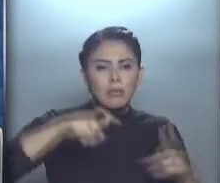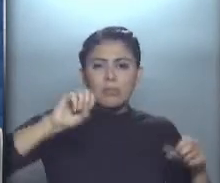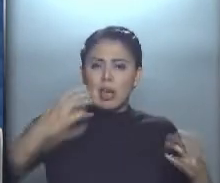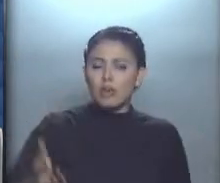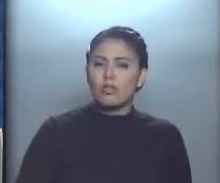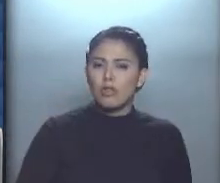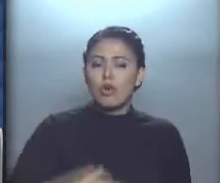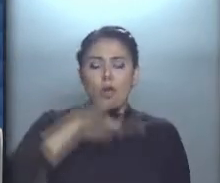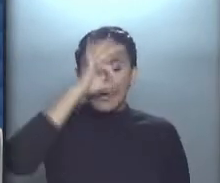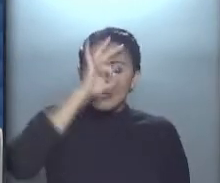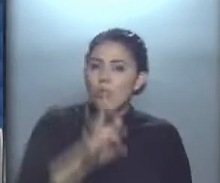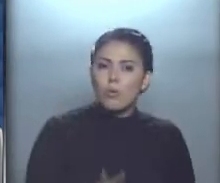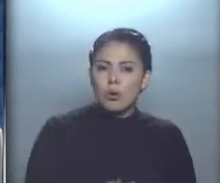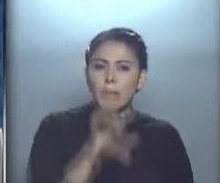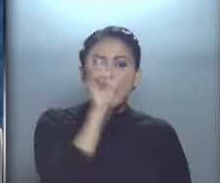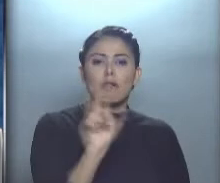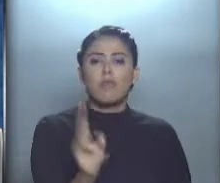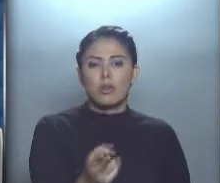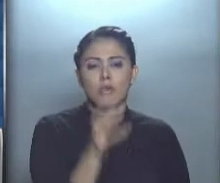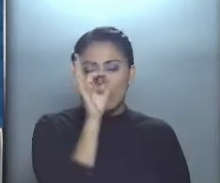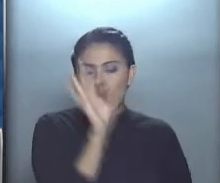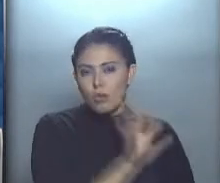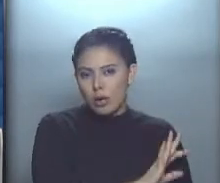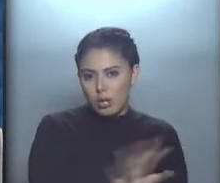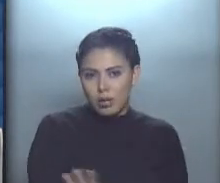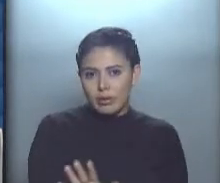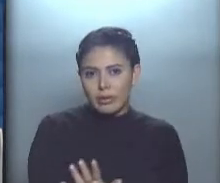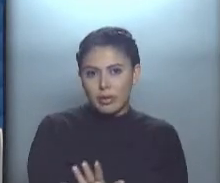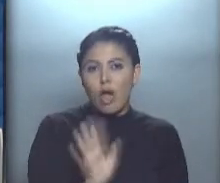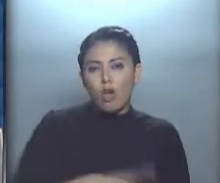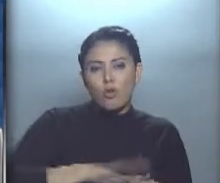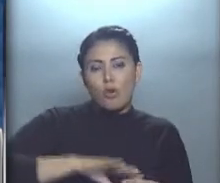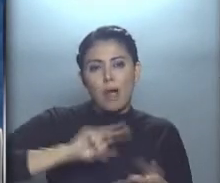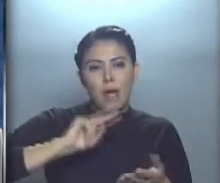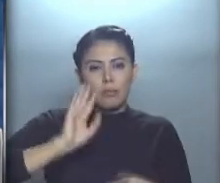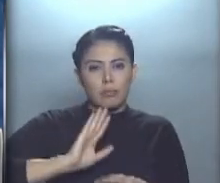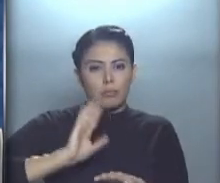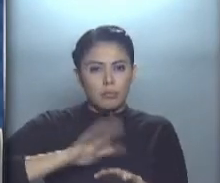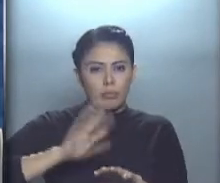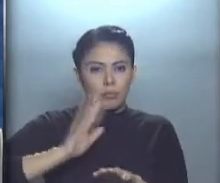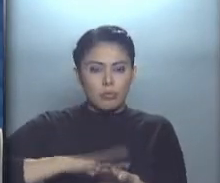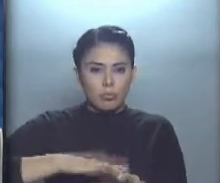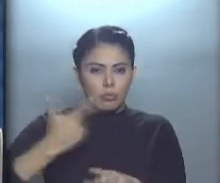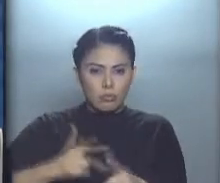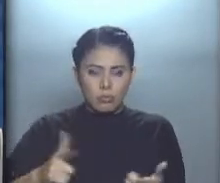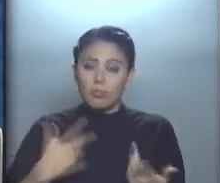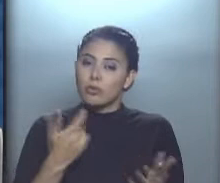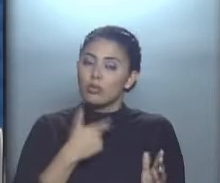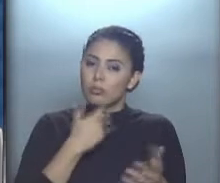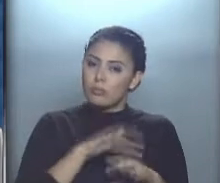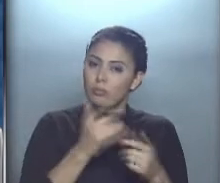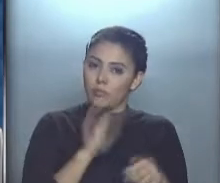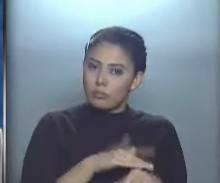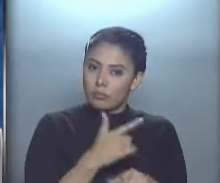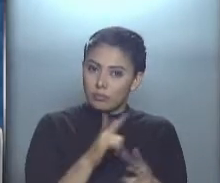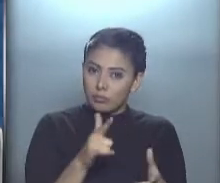he tenido que lamentar una víctima. Entonces, también quiero deslindar claramente mis responsabilidades. Y por último,